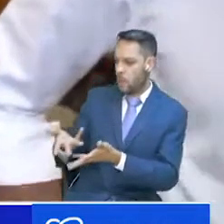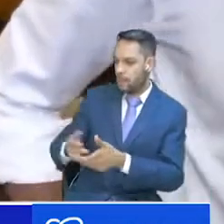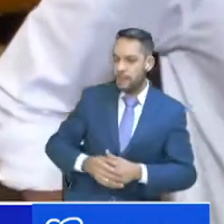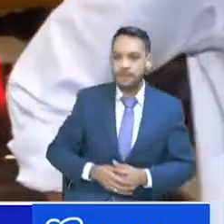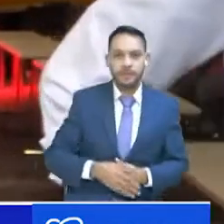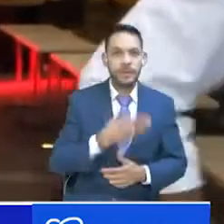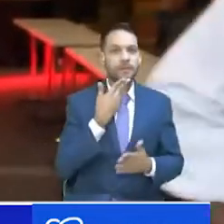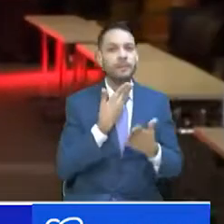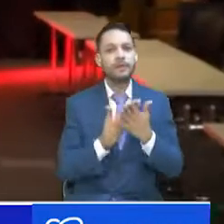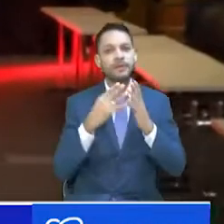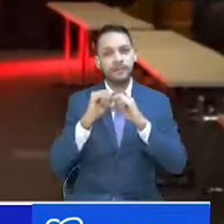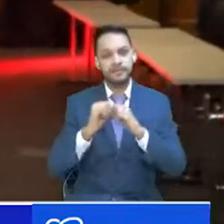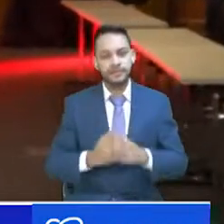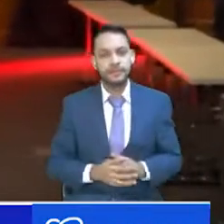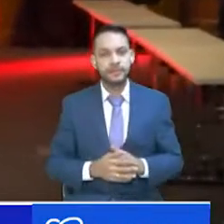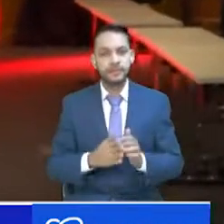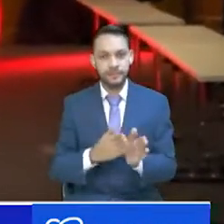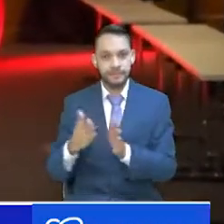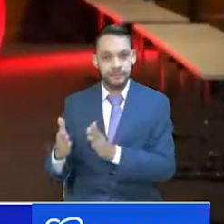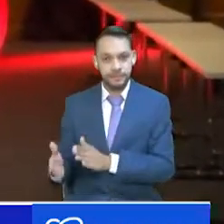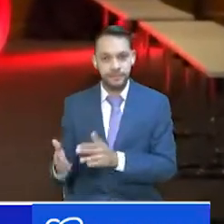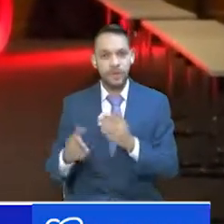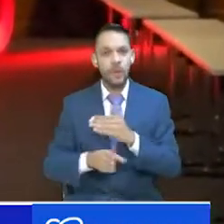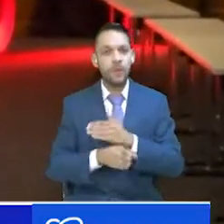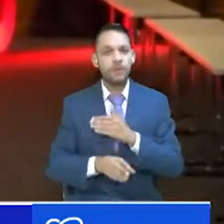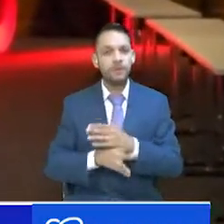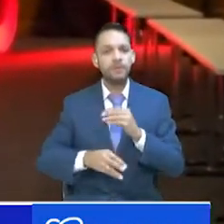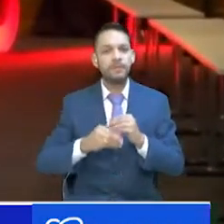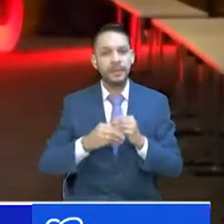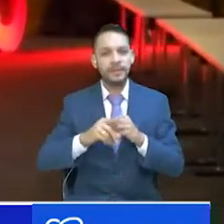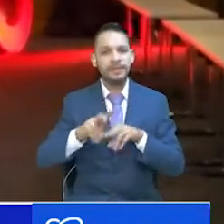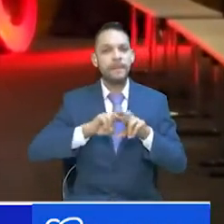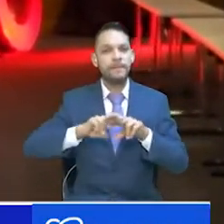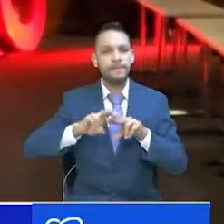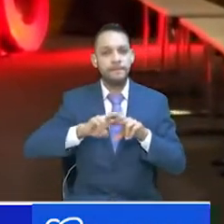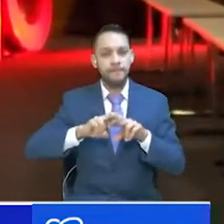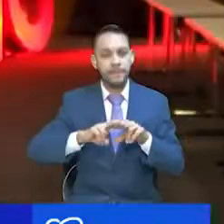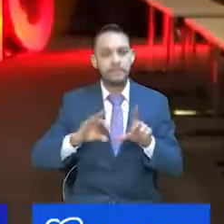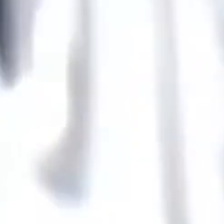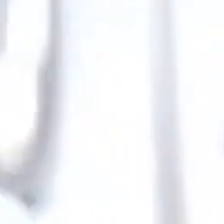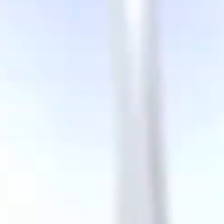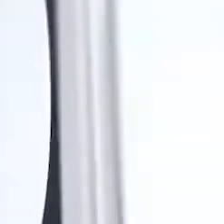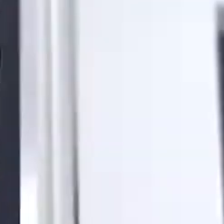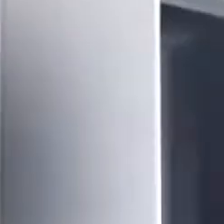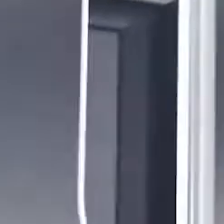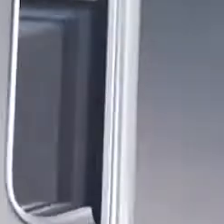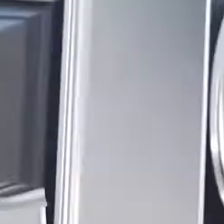bueno él rubén darío y la información que tenemos hasta esta hora si usted con más información de estudio central